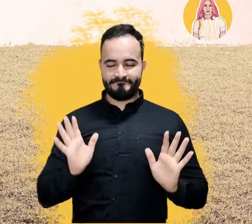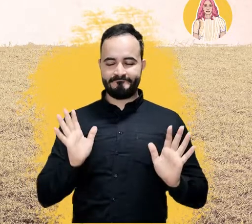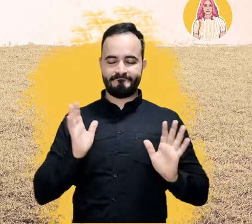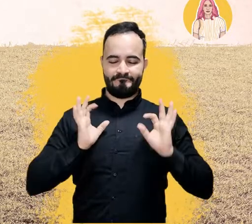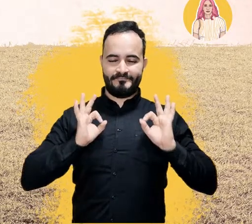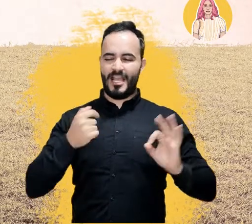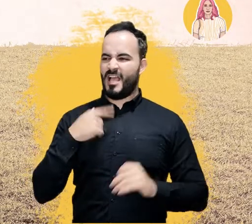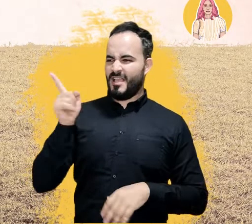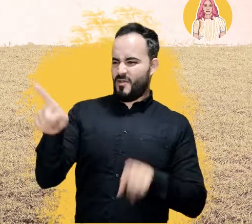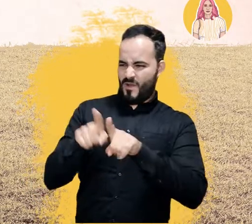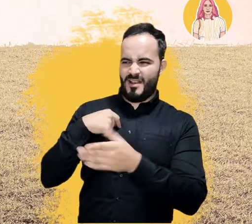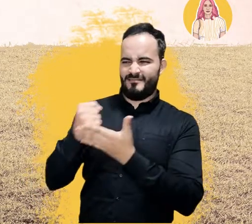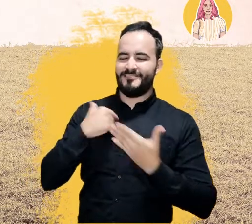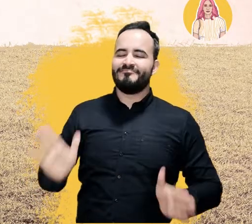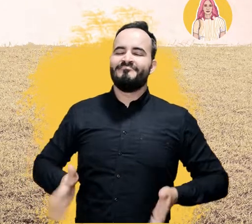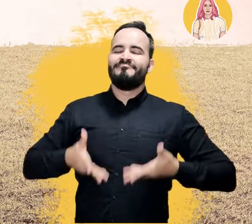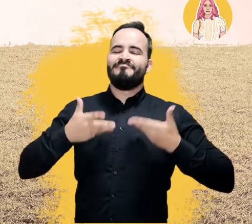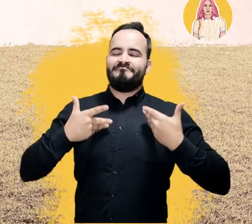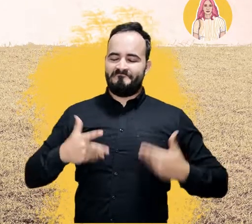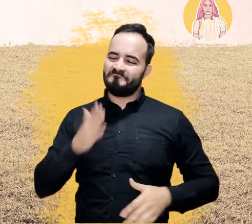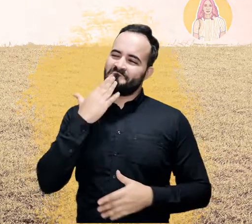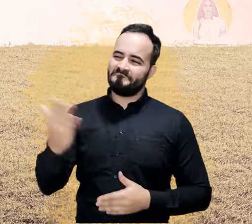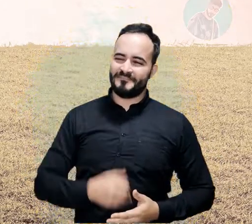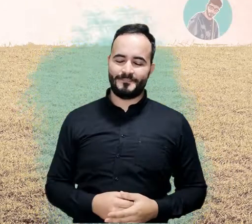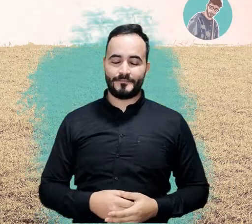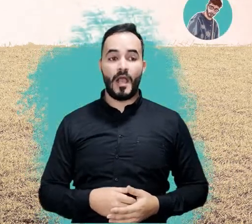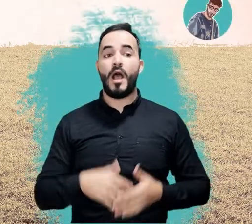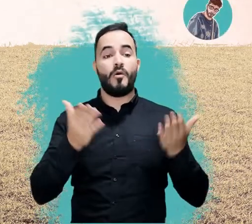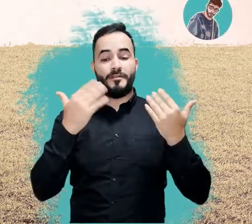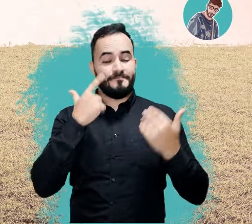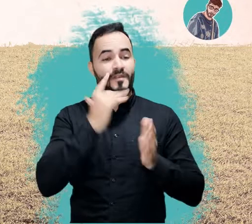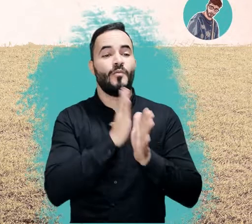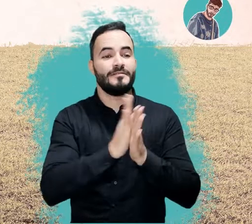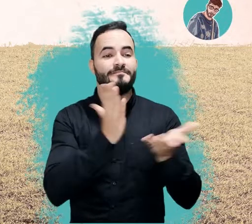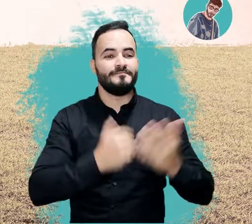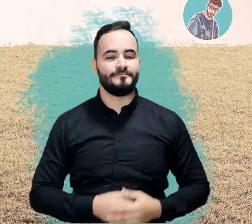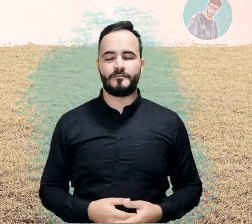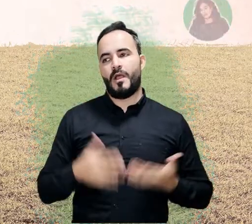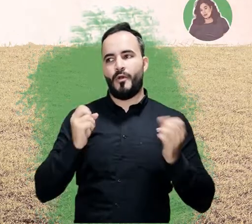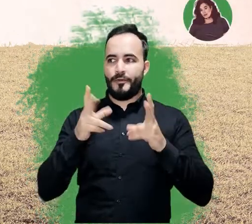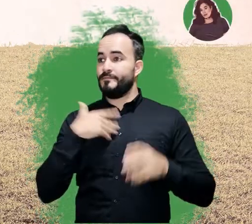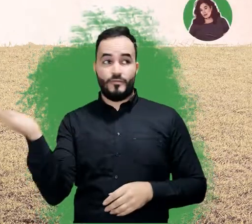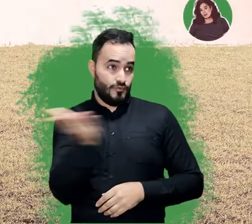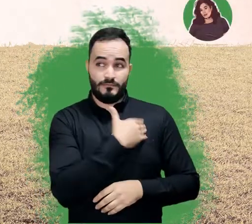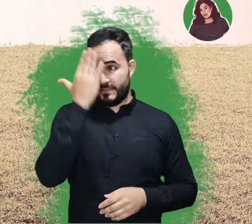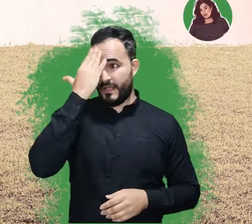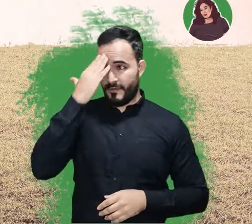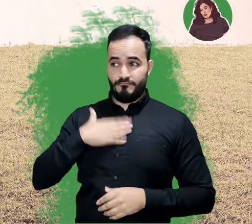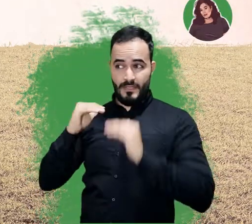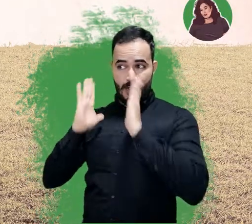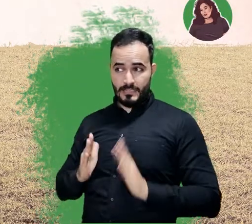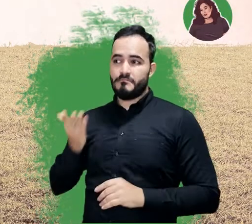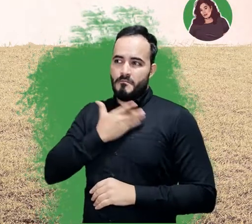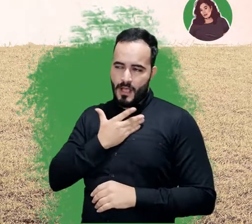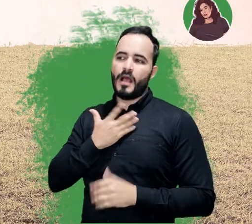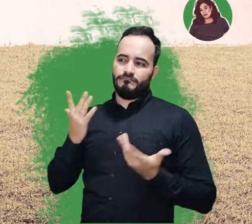Ay, yo también voy a respirar profundo. Listo, ahora sí, Karen, cuente. Ustedes saben que mi familia está conformada por